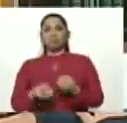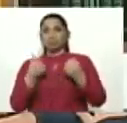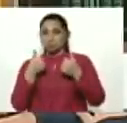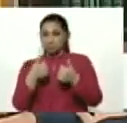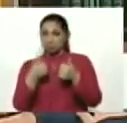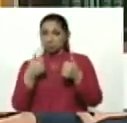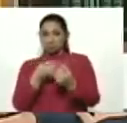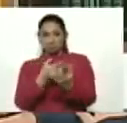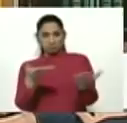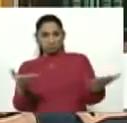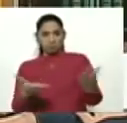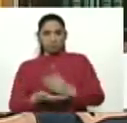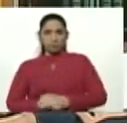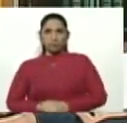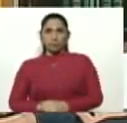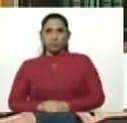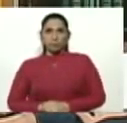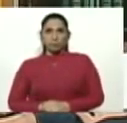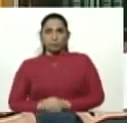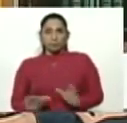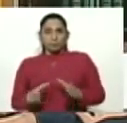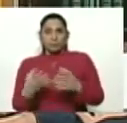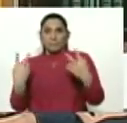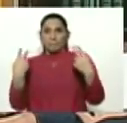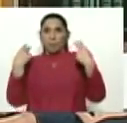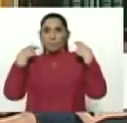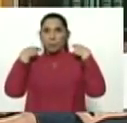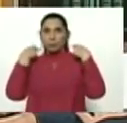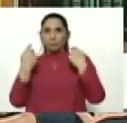por ustedes. Sector de peluquería,